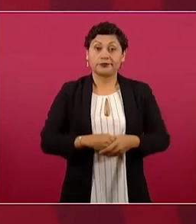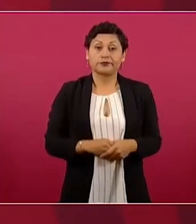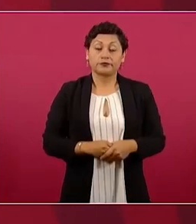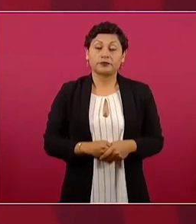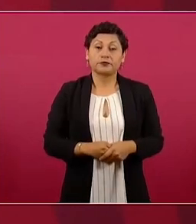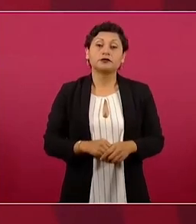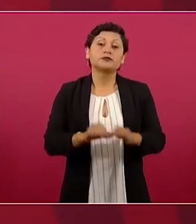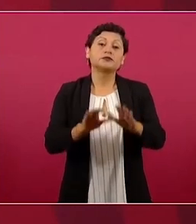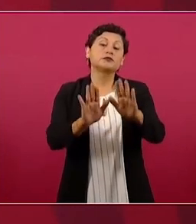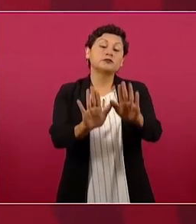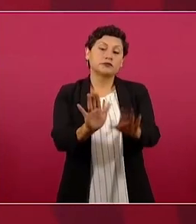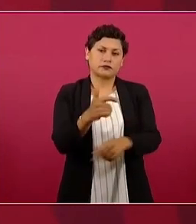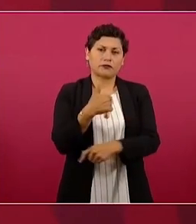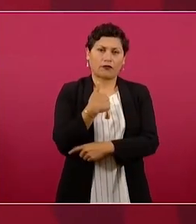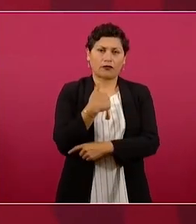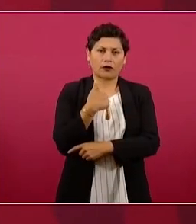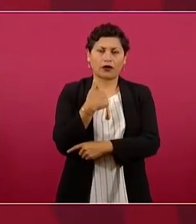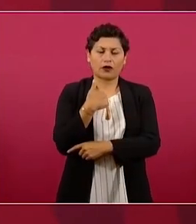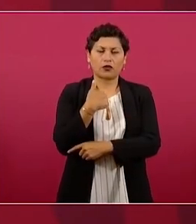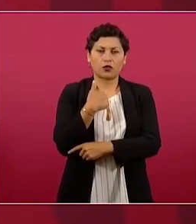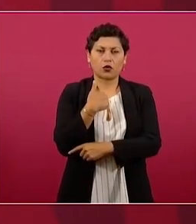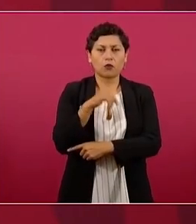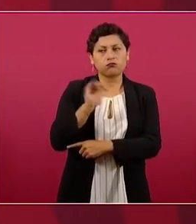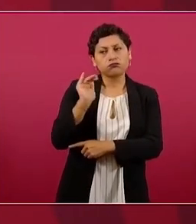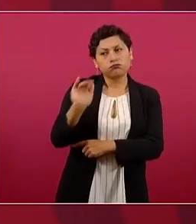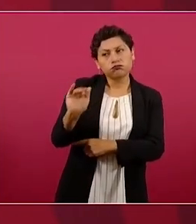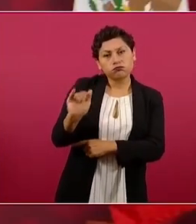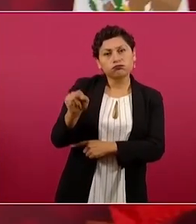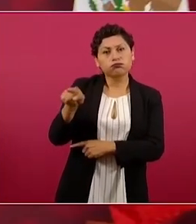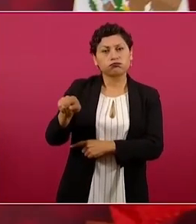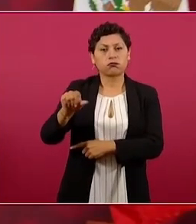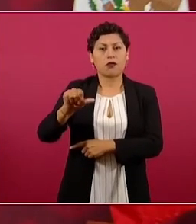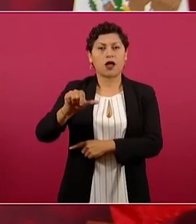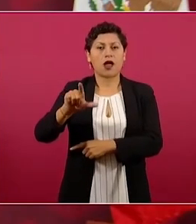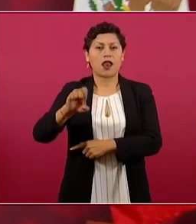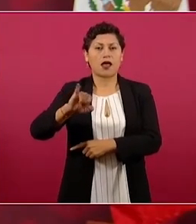Yo le voy a pedir a Alejandro Encinas